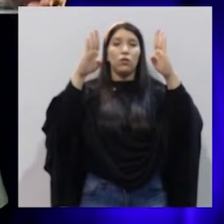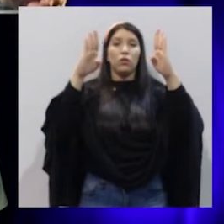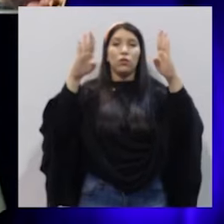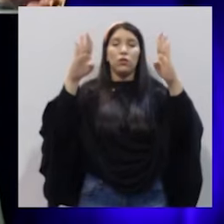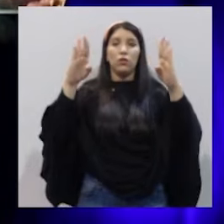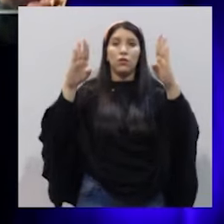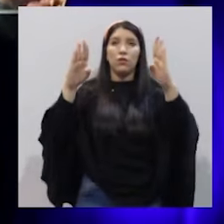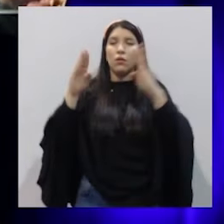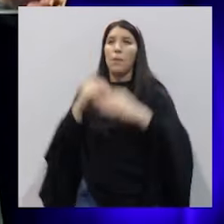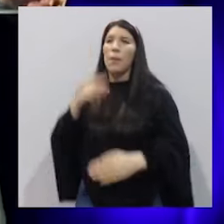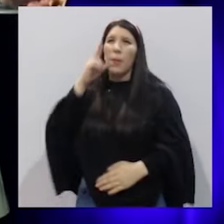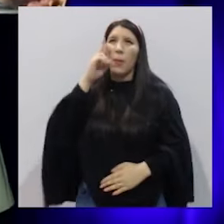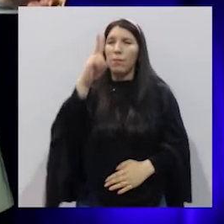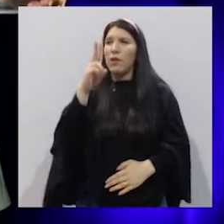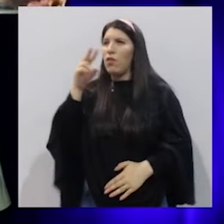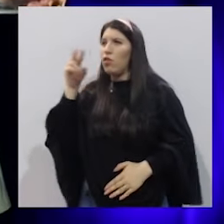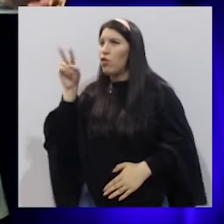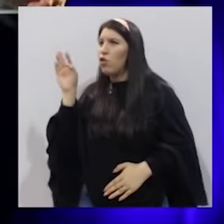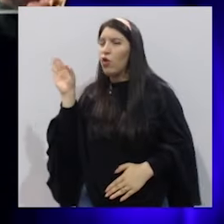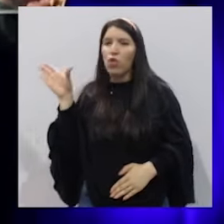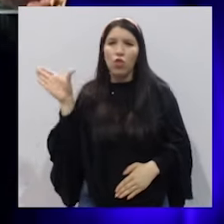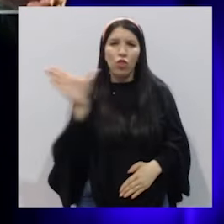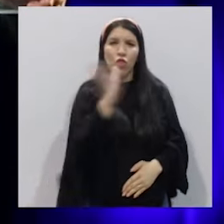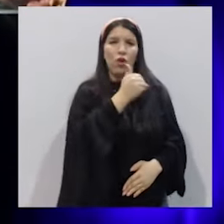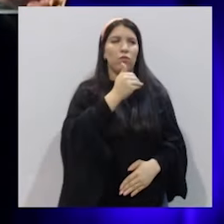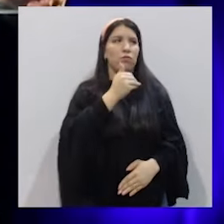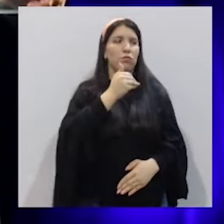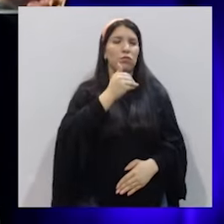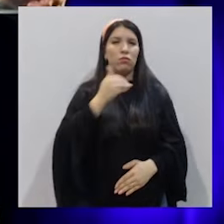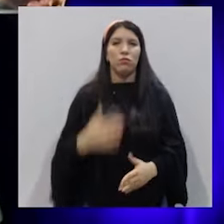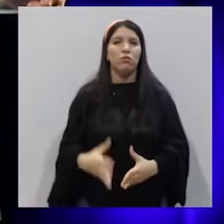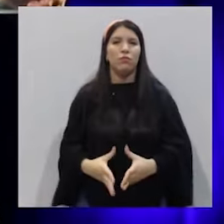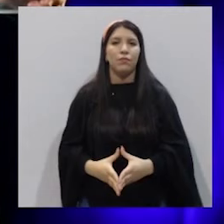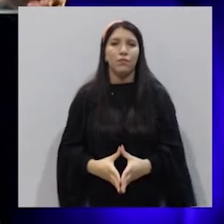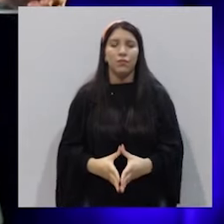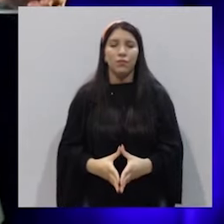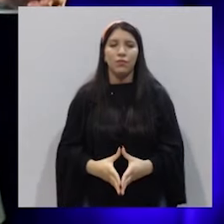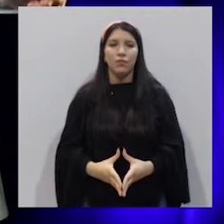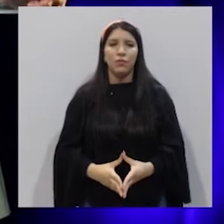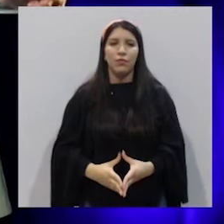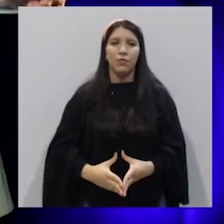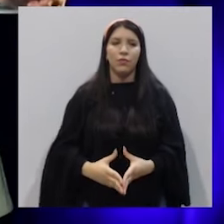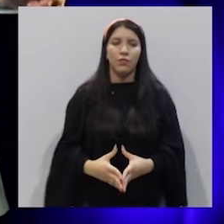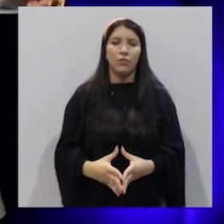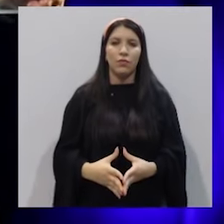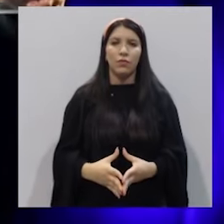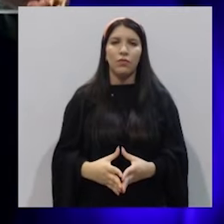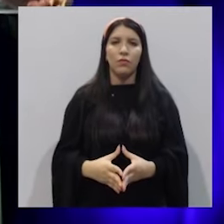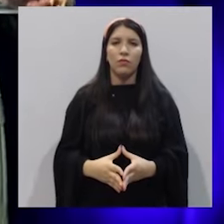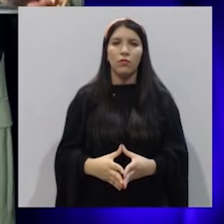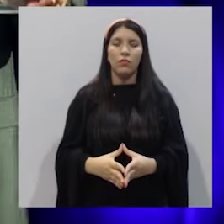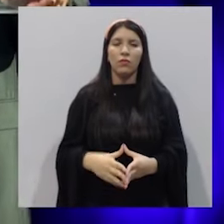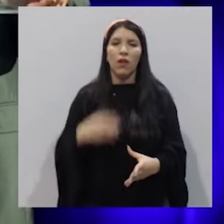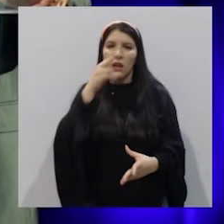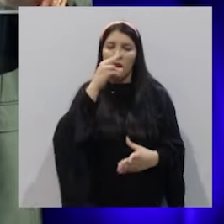a nuestro alrededor que pueda afectarnos o que pueda ingresar en nuestros oídos y afectar nuestra vida espiritual de